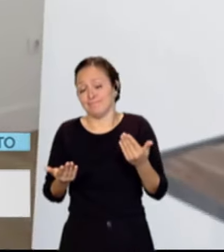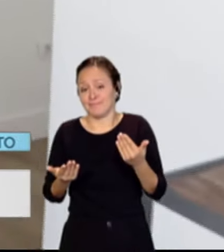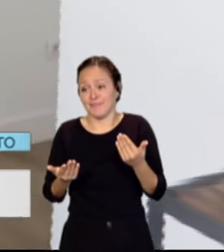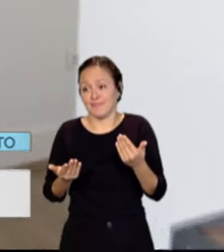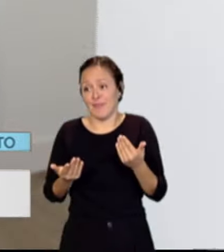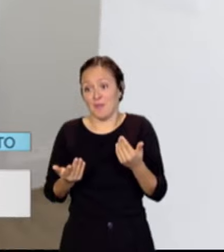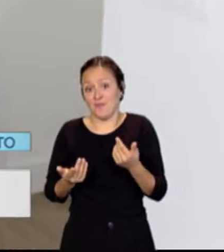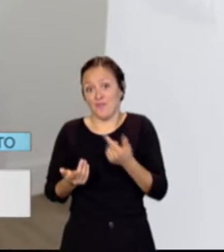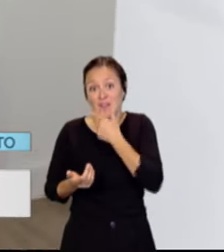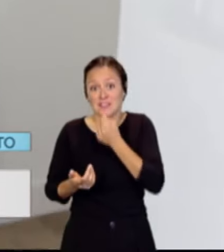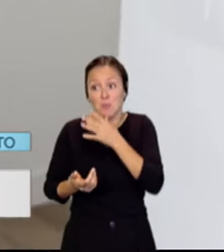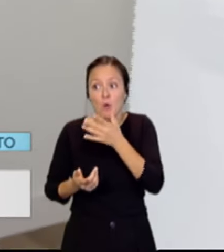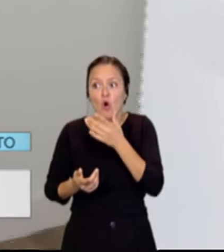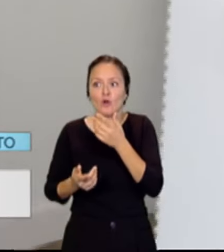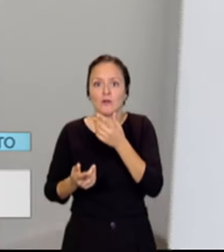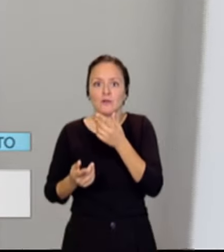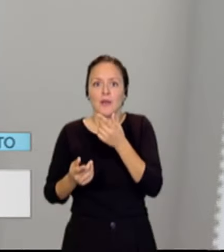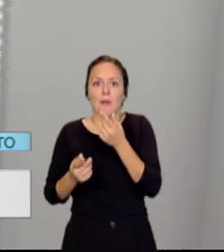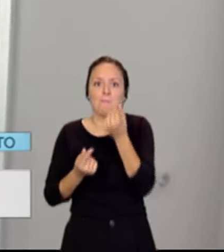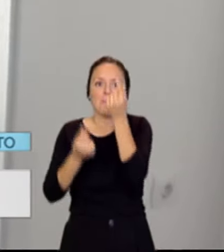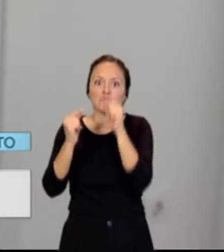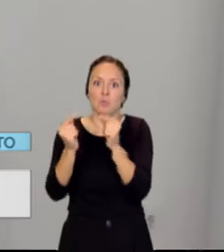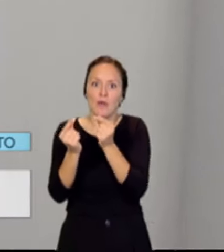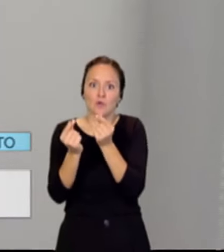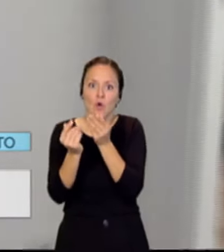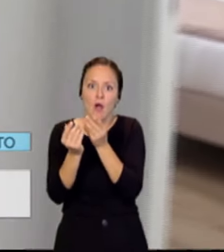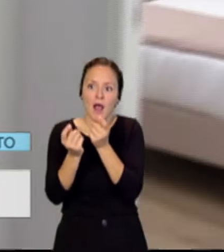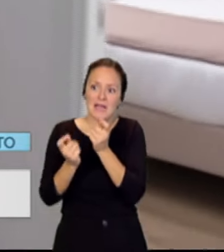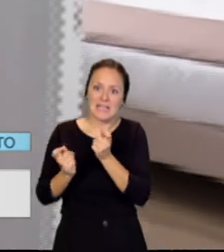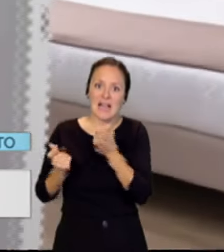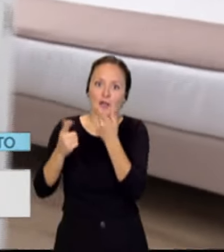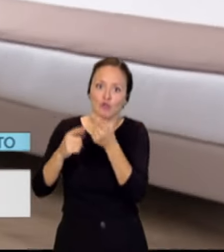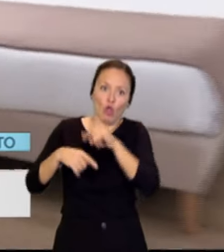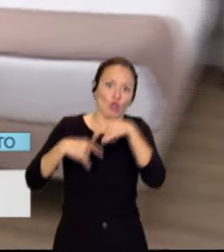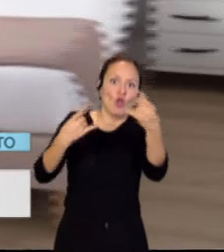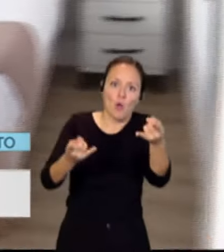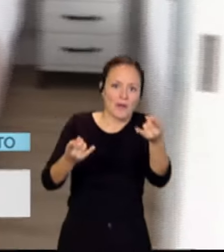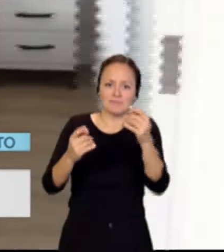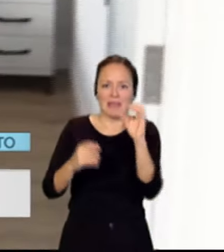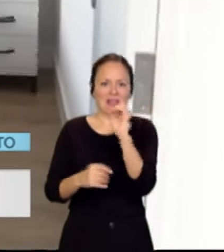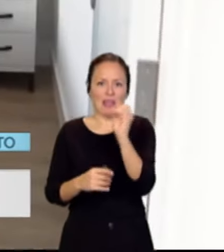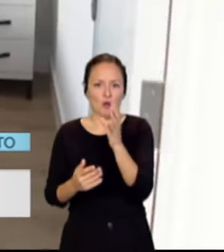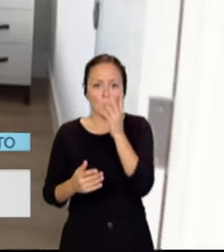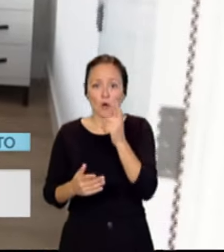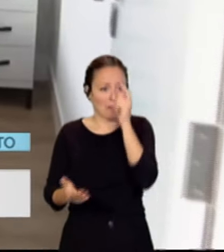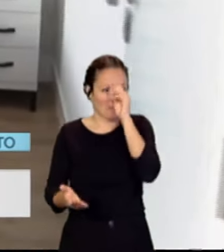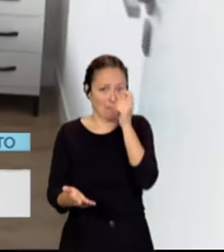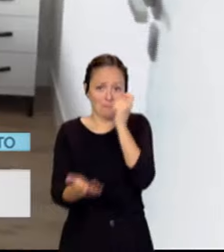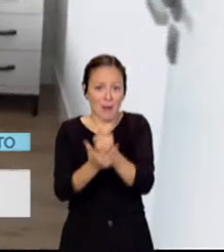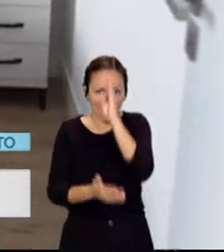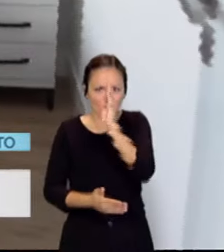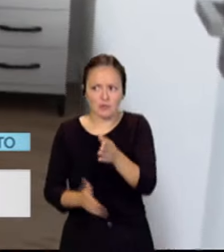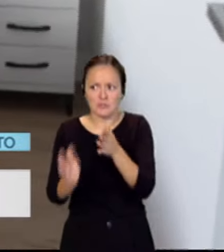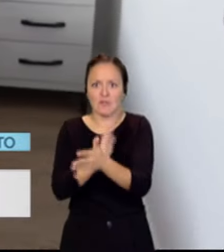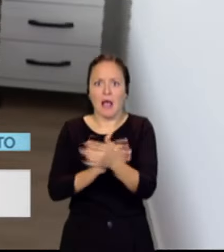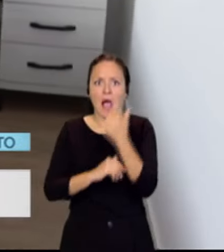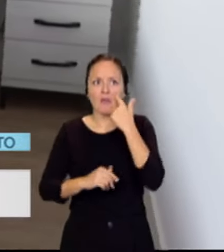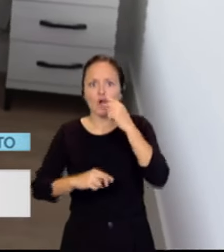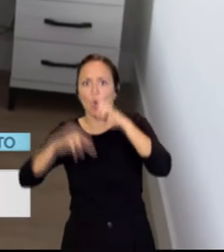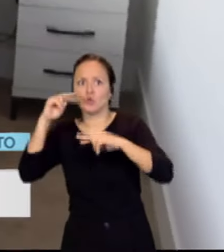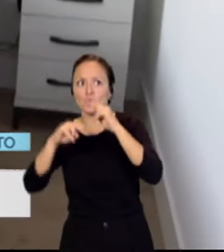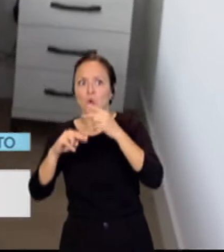desviación presupuestaria cero que al final para el cliente final es es lo mejor no no tener incertidumbre de cuánto me voy a desviar en el